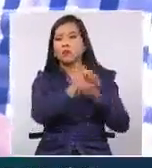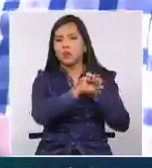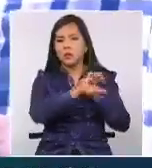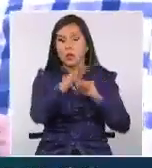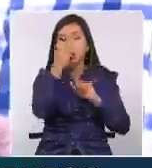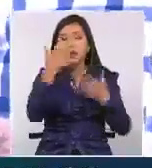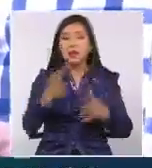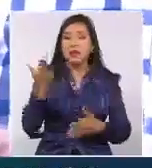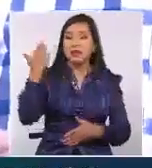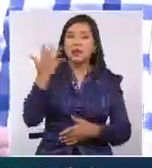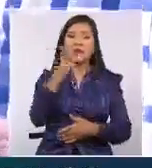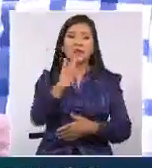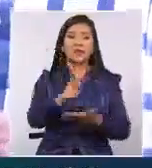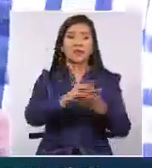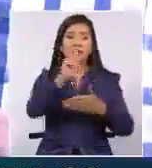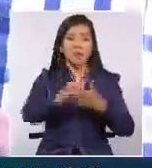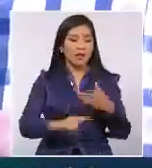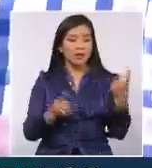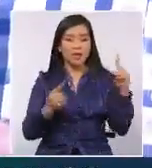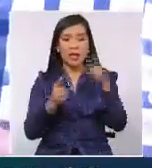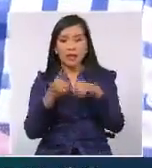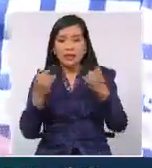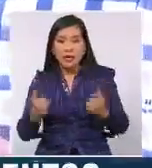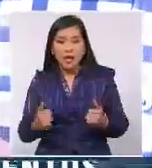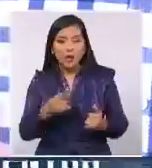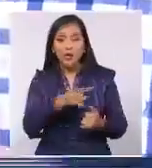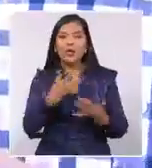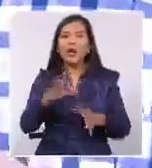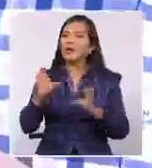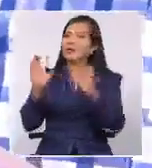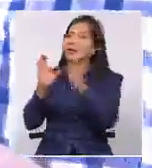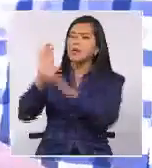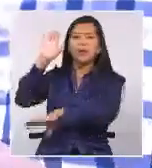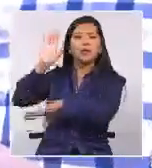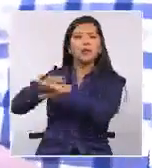día 17 de marzo hasta la fecha no han tenido la voluntad de citar al